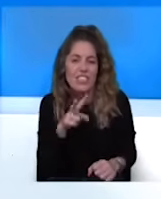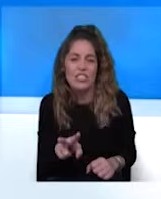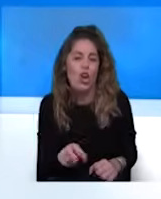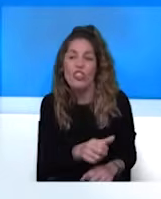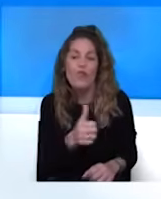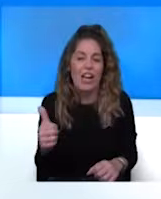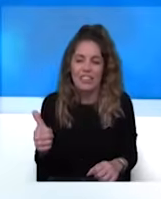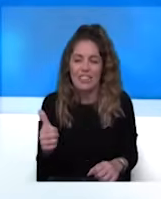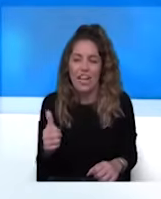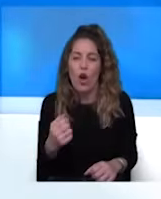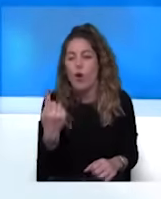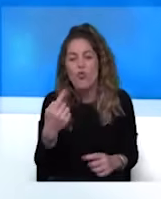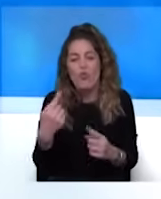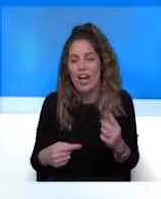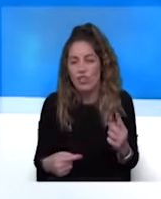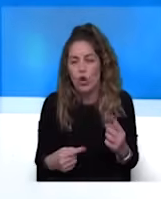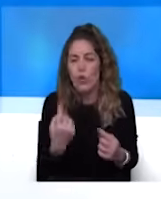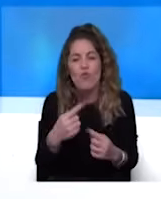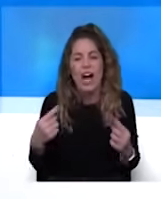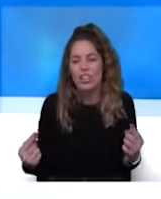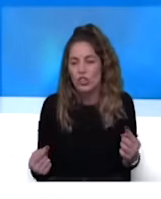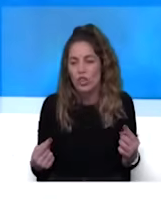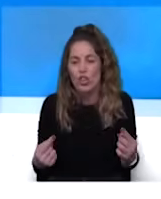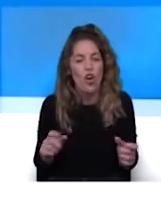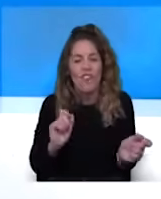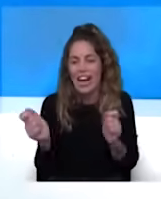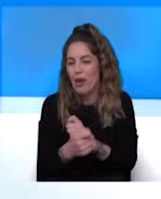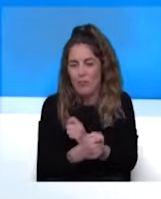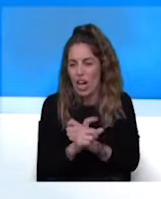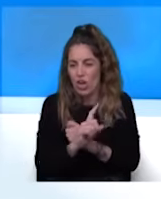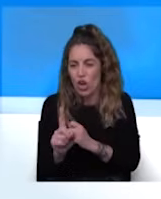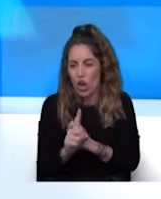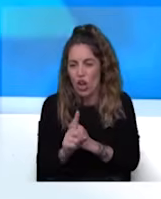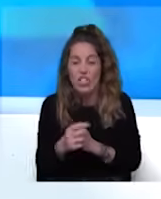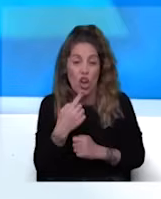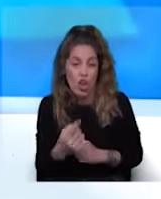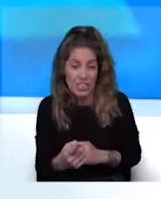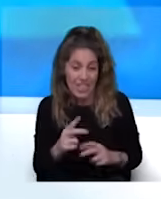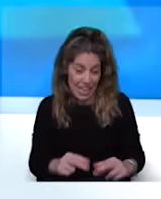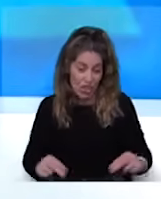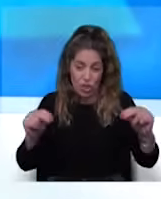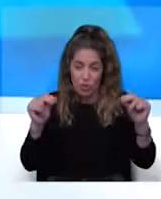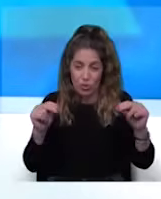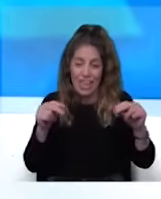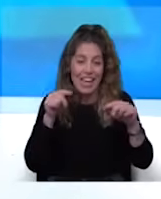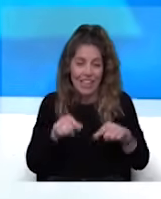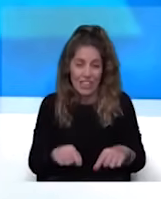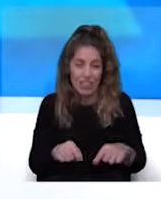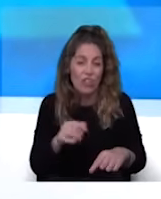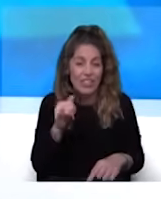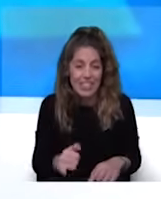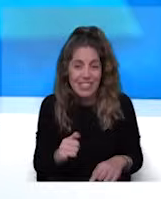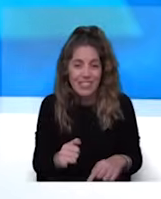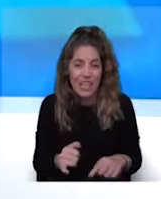triunfalista con un sol factor un solo factor no va a cambiar y eso lo dice Naciones Unidas esto tiene que